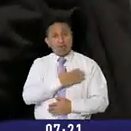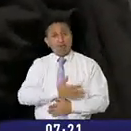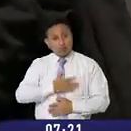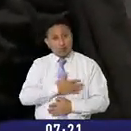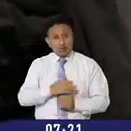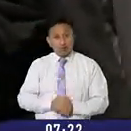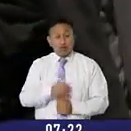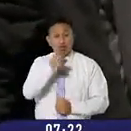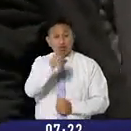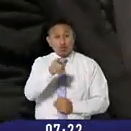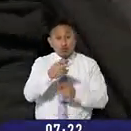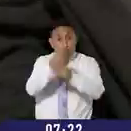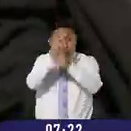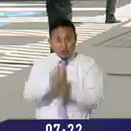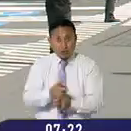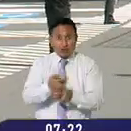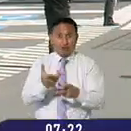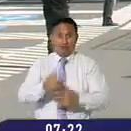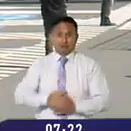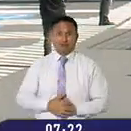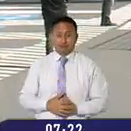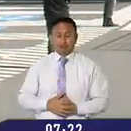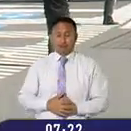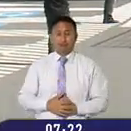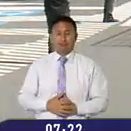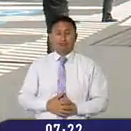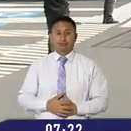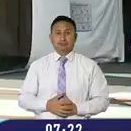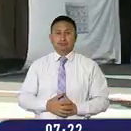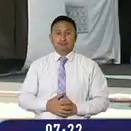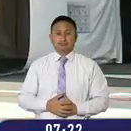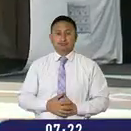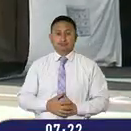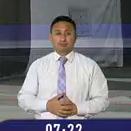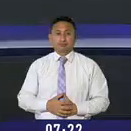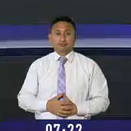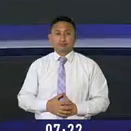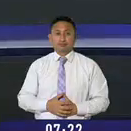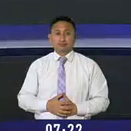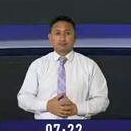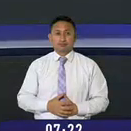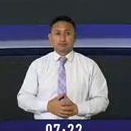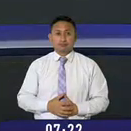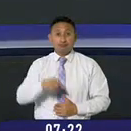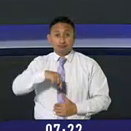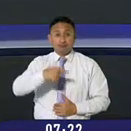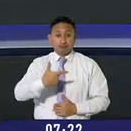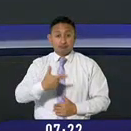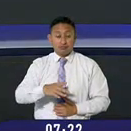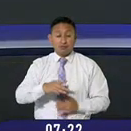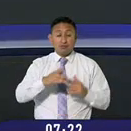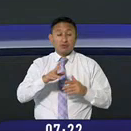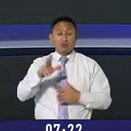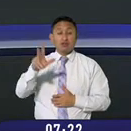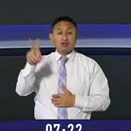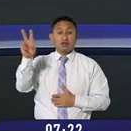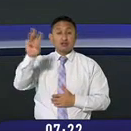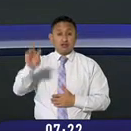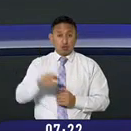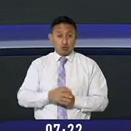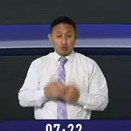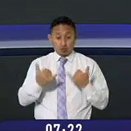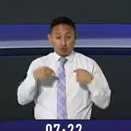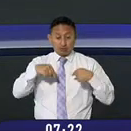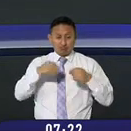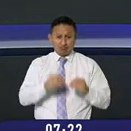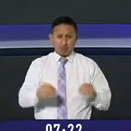propio cuidado. Informó Marilyn Jaramillo. Y debido a nuestra realidad sanitaria actual, en la que hay incremento